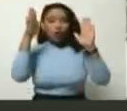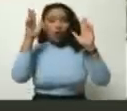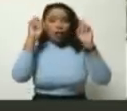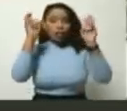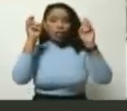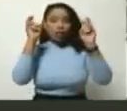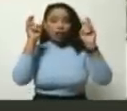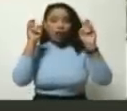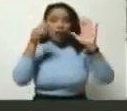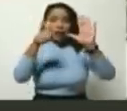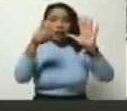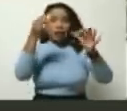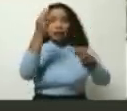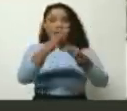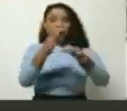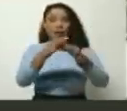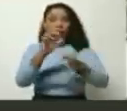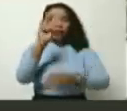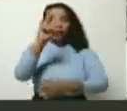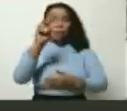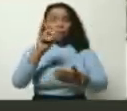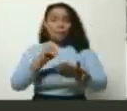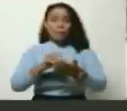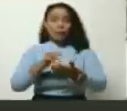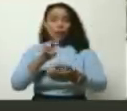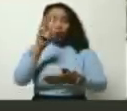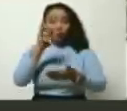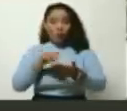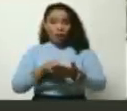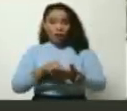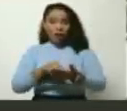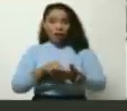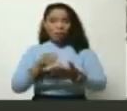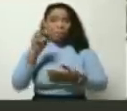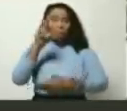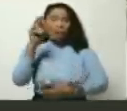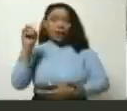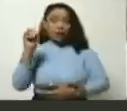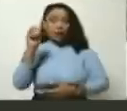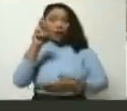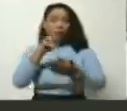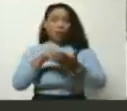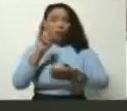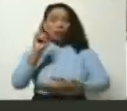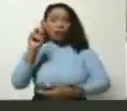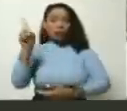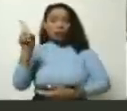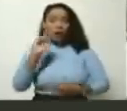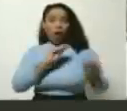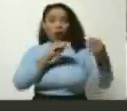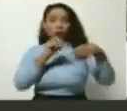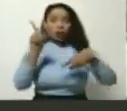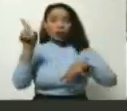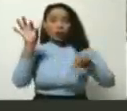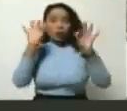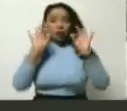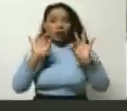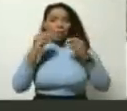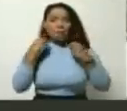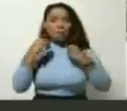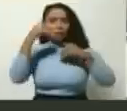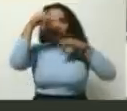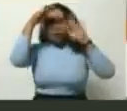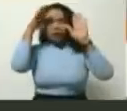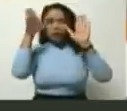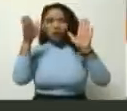el 6 de septiembre de 2021, las partes constituyen formalmente el Grupo Especial para la Atención